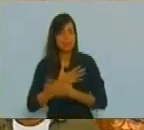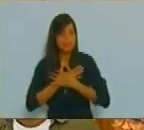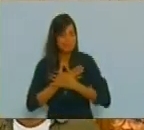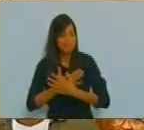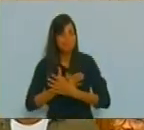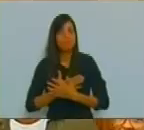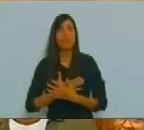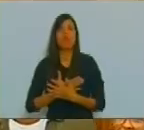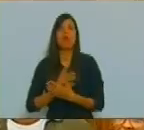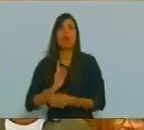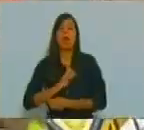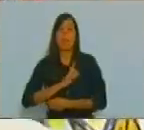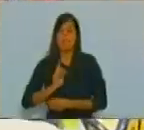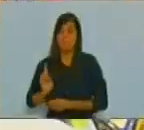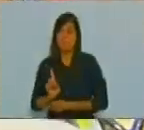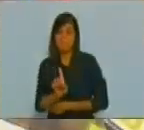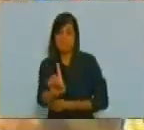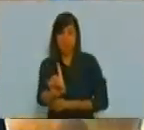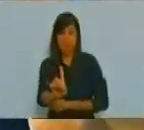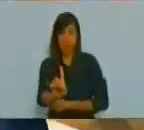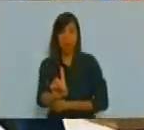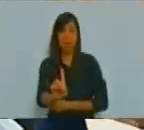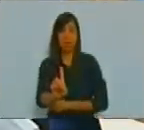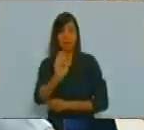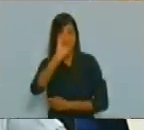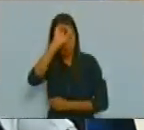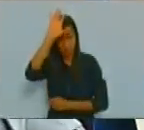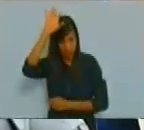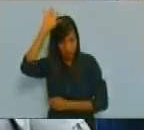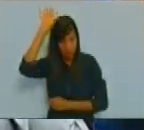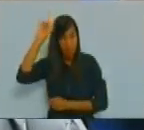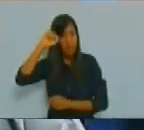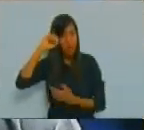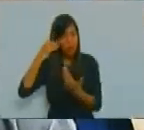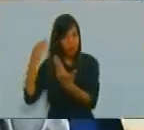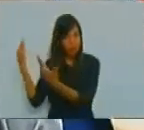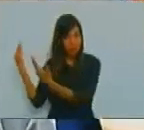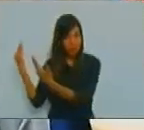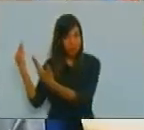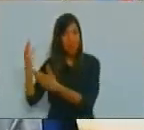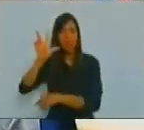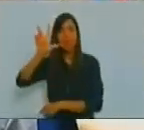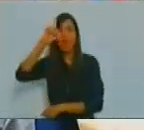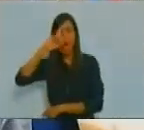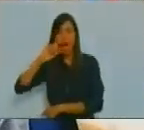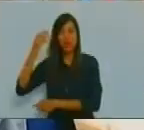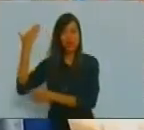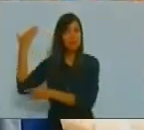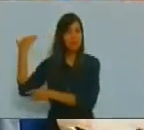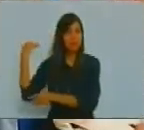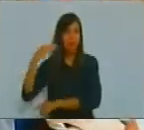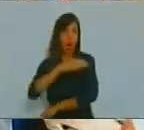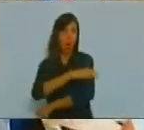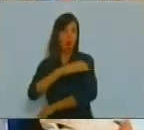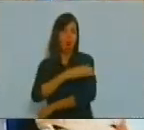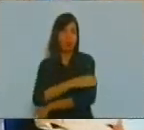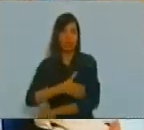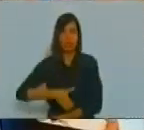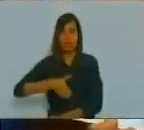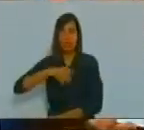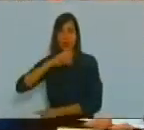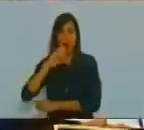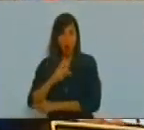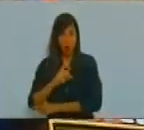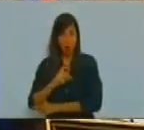venimos a traer a robert a tres años de su siembra cuando la derecha fascista pensó